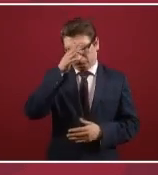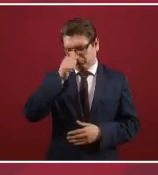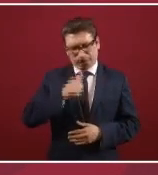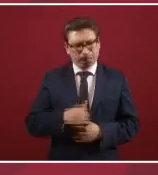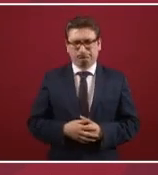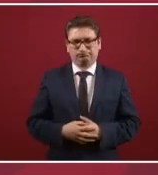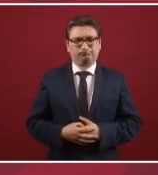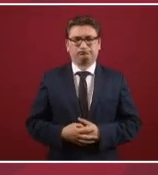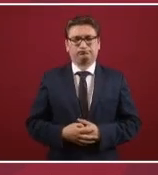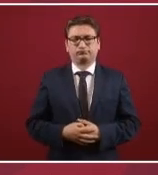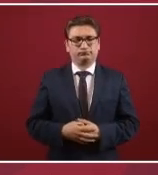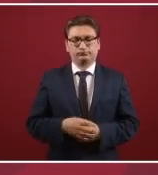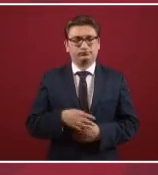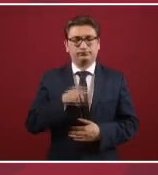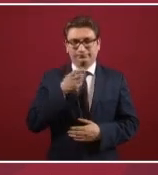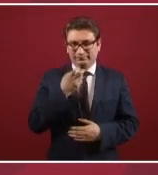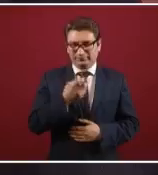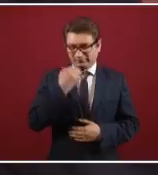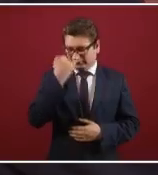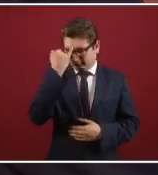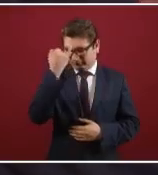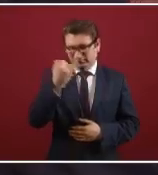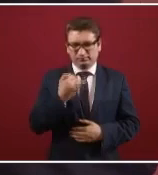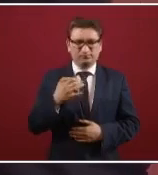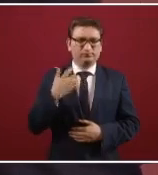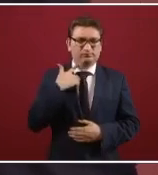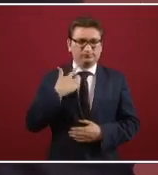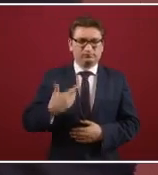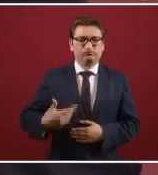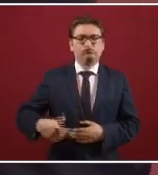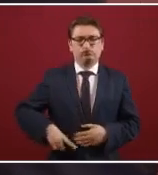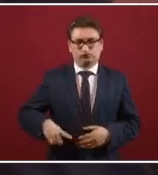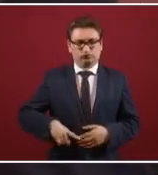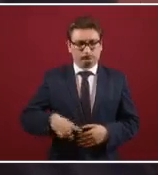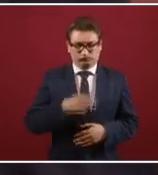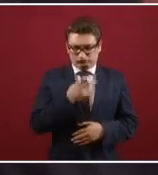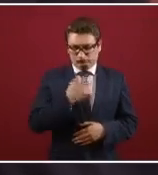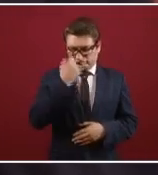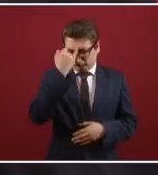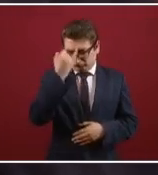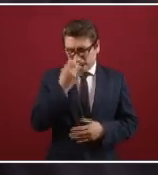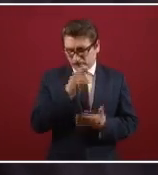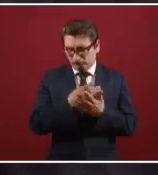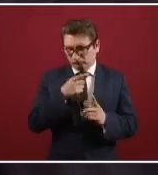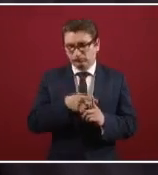esa política y no es un asunto ideológico claro